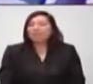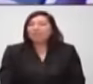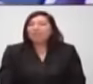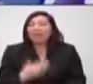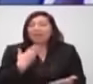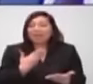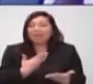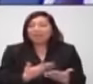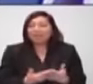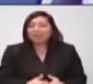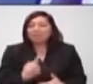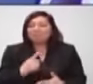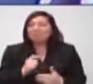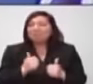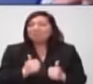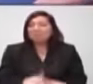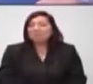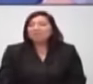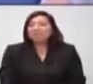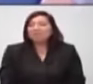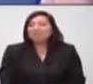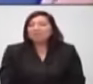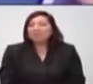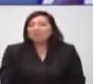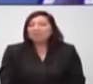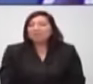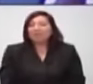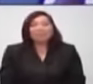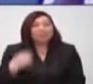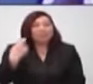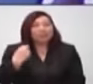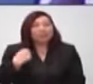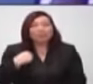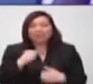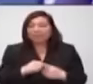esclarecer para bien de la política nacional.